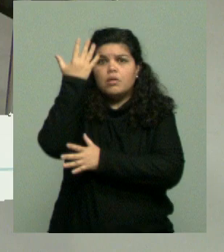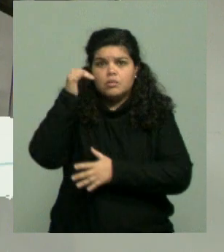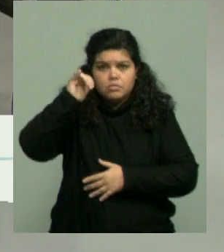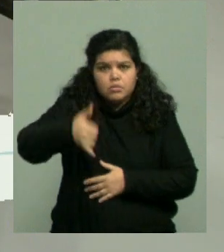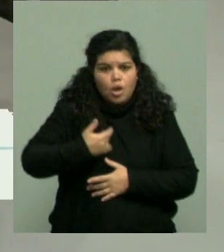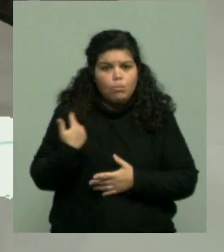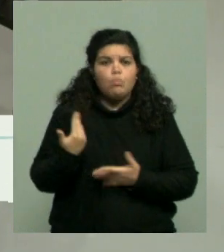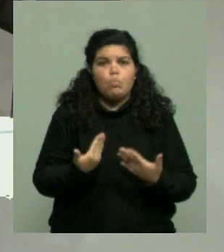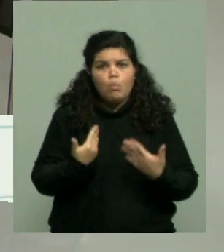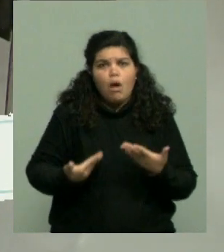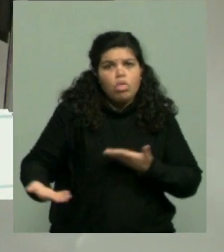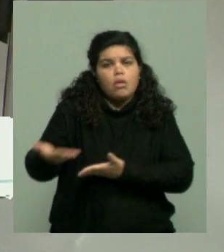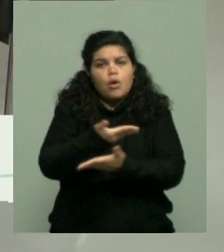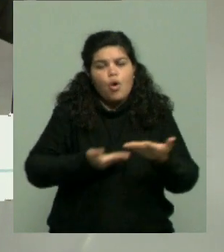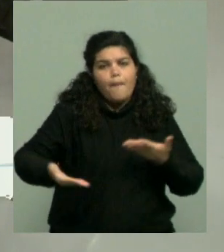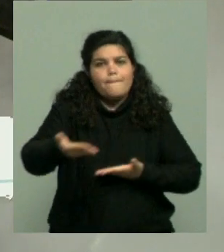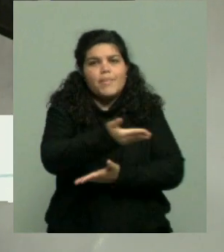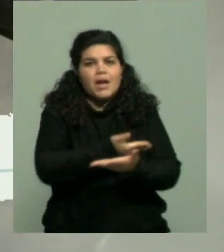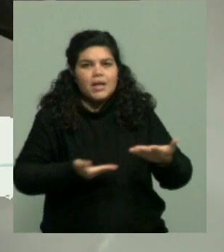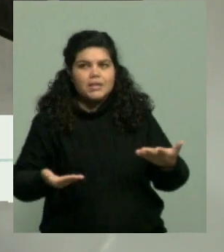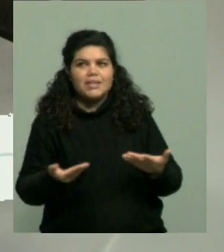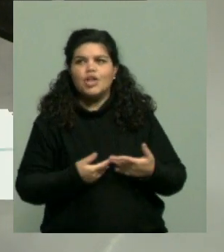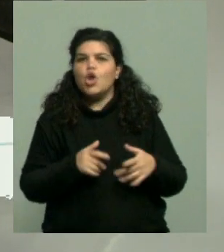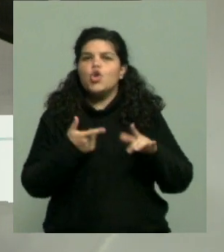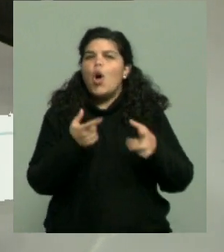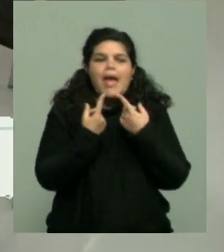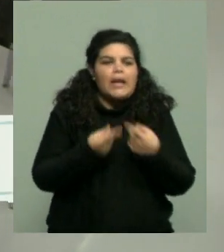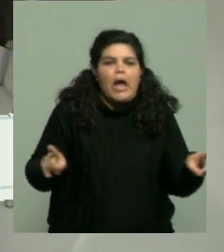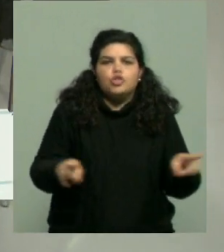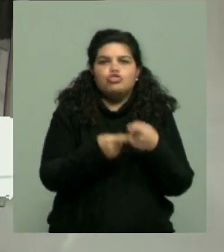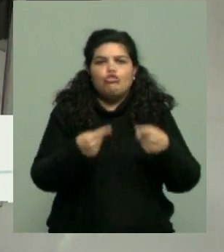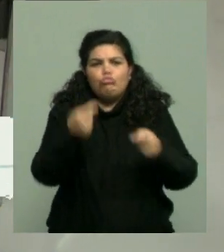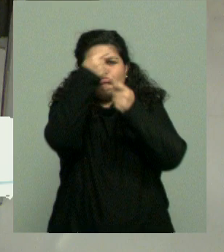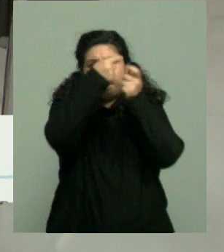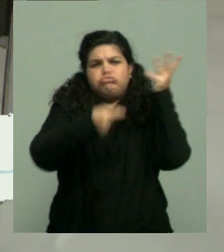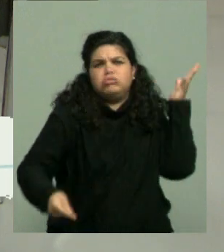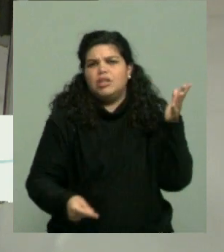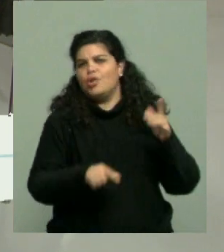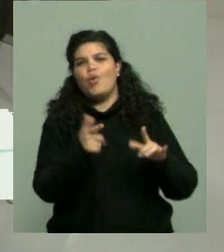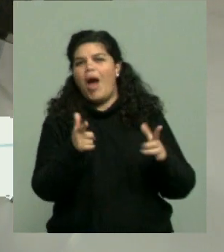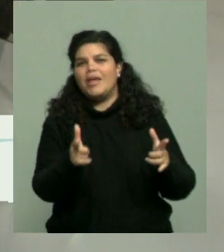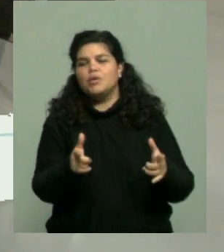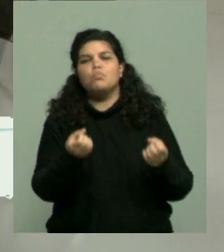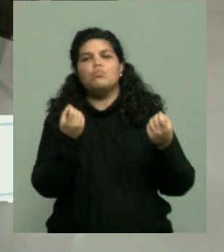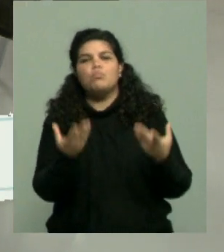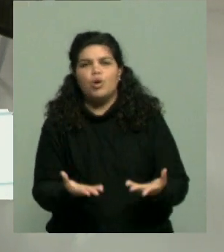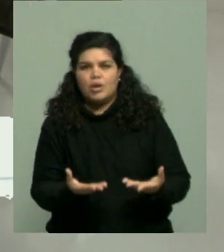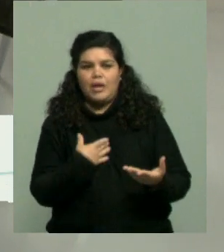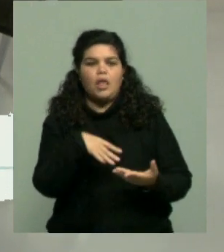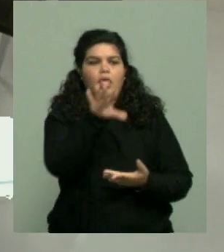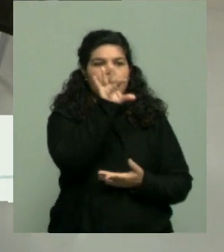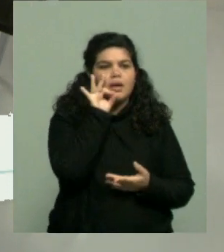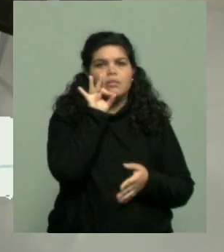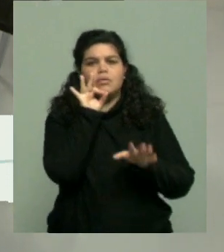eso es que tampoco hay muchas canciones por ahora, porque estamos haciendo música propia, pero también son obras de